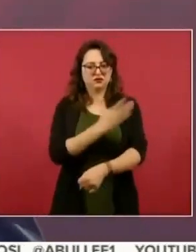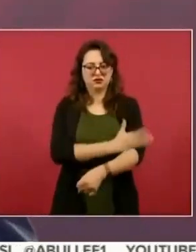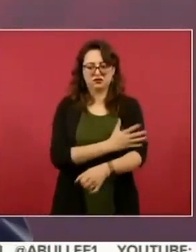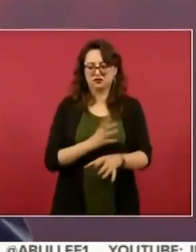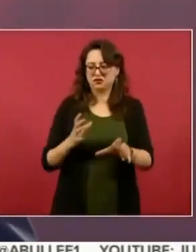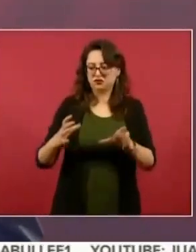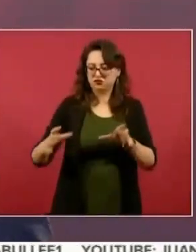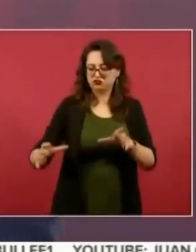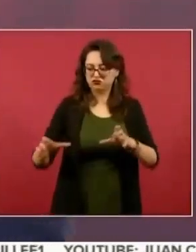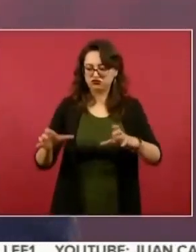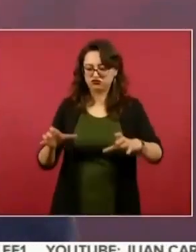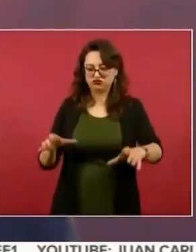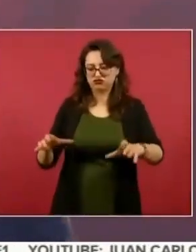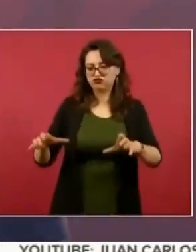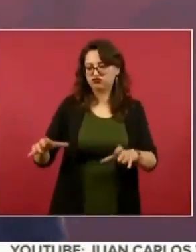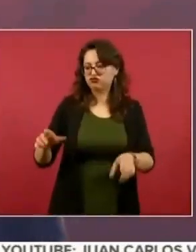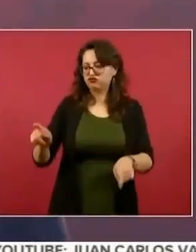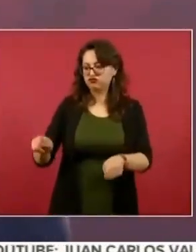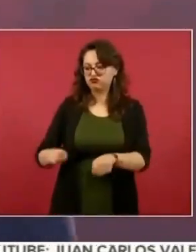los que